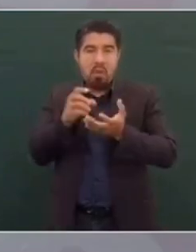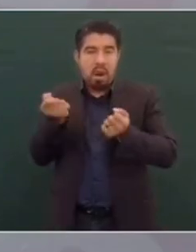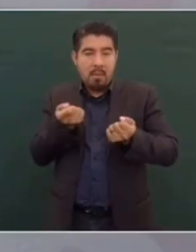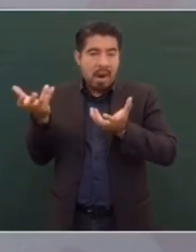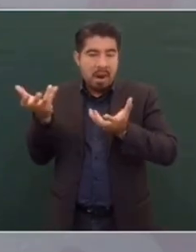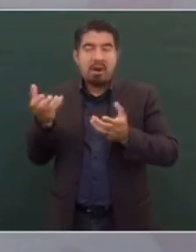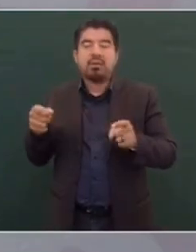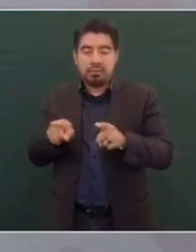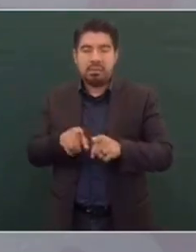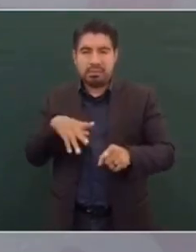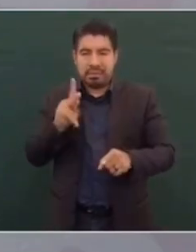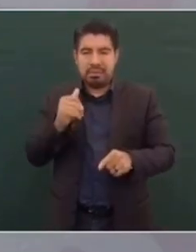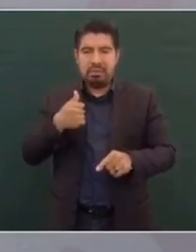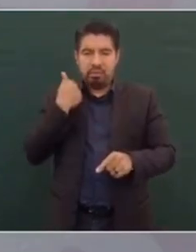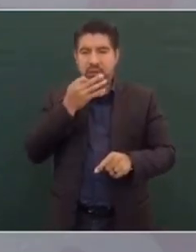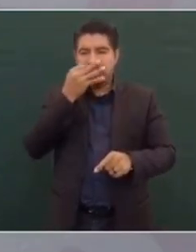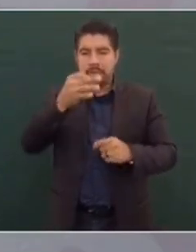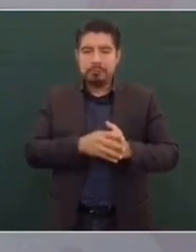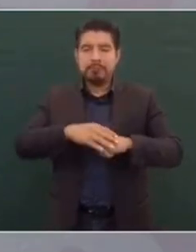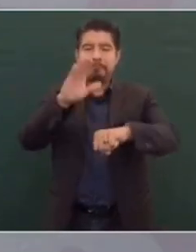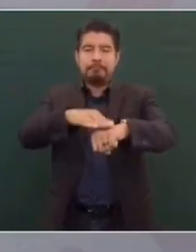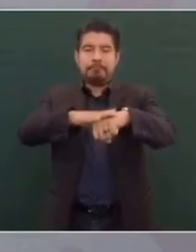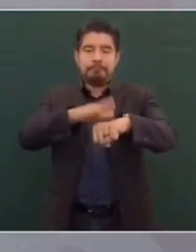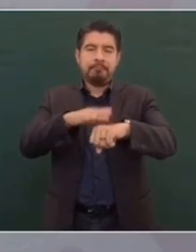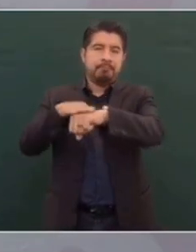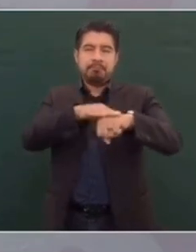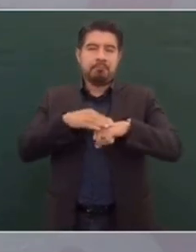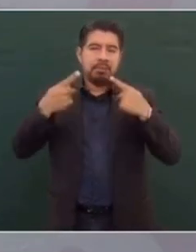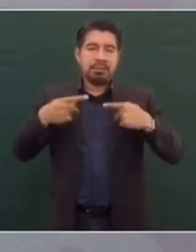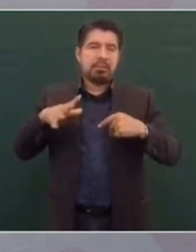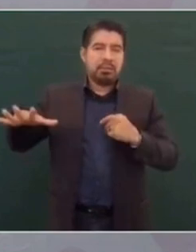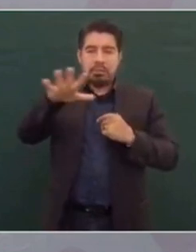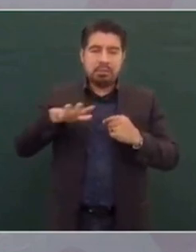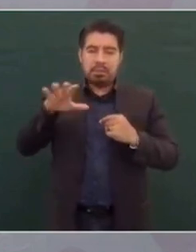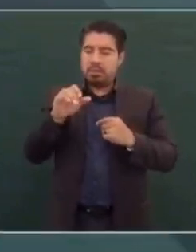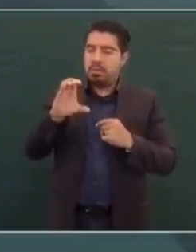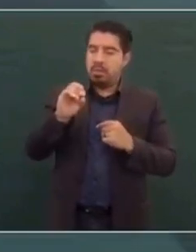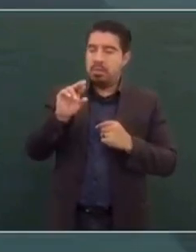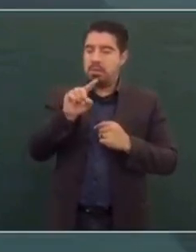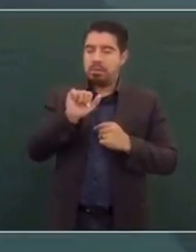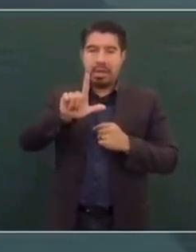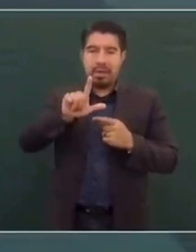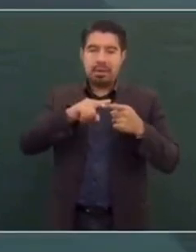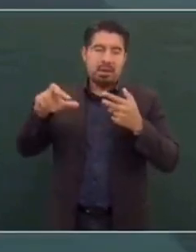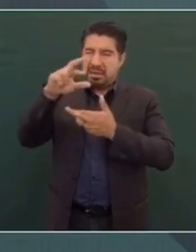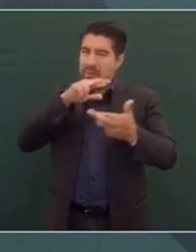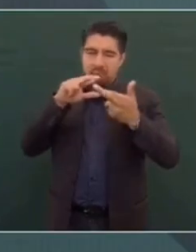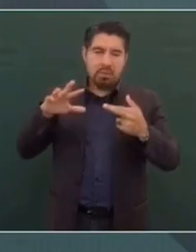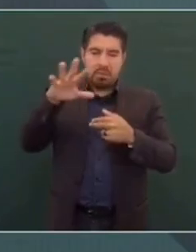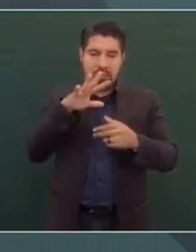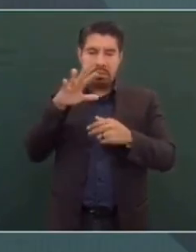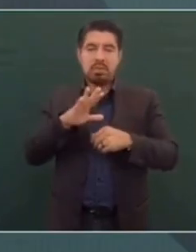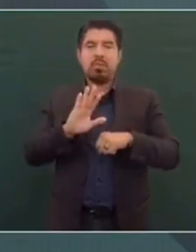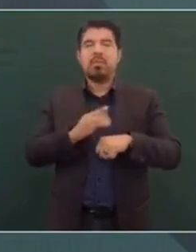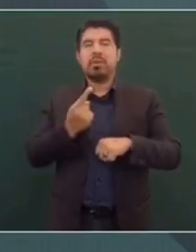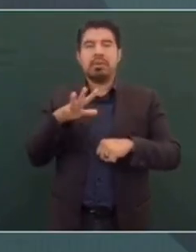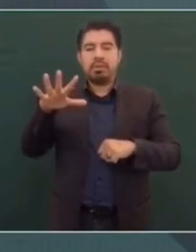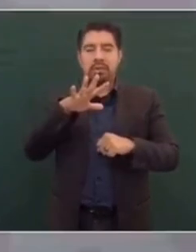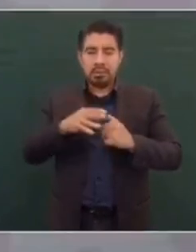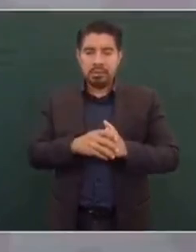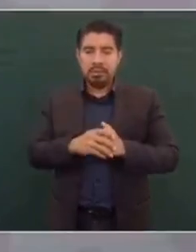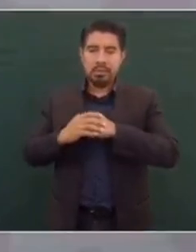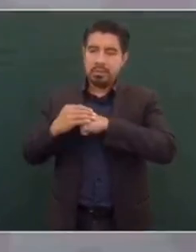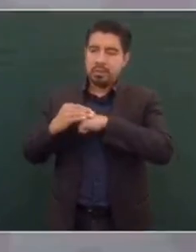y aprovecho para hacer un llamado a la gente de Corozal, de toda esa región, porque